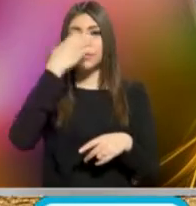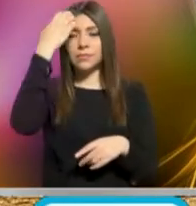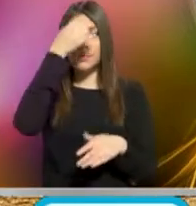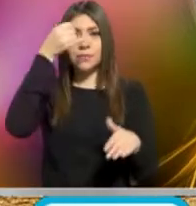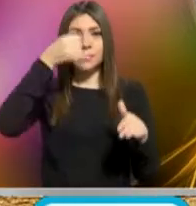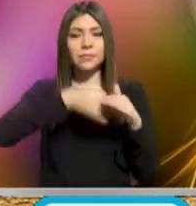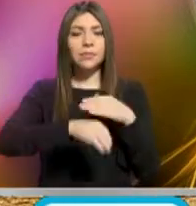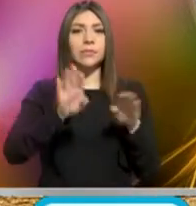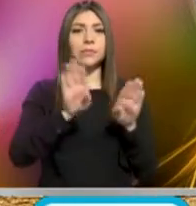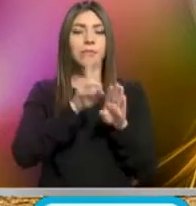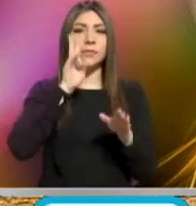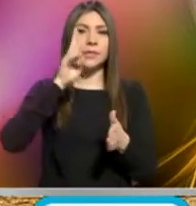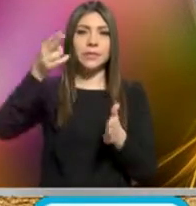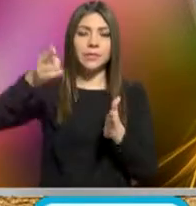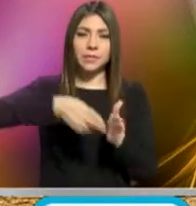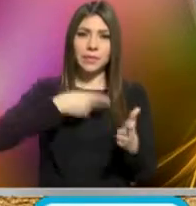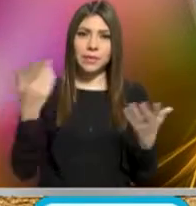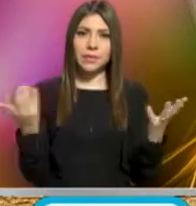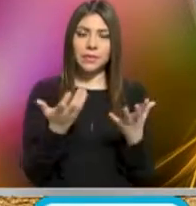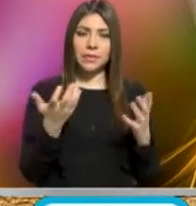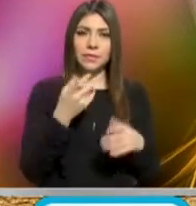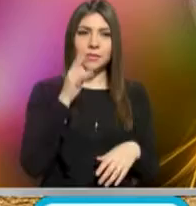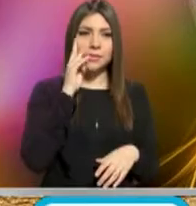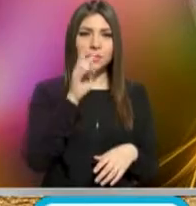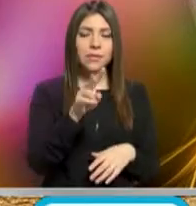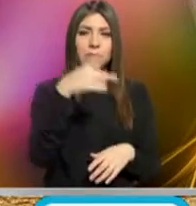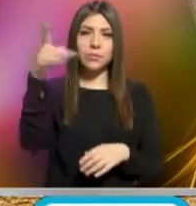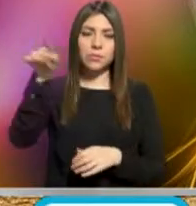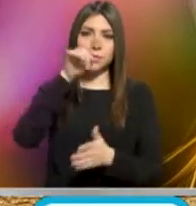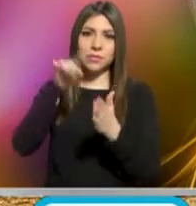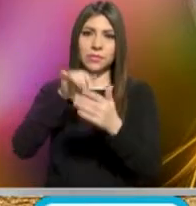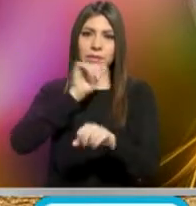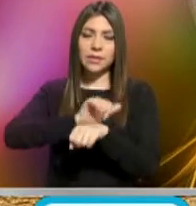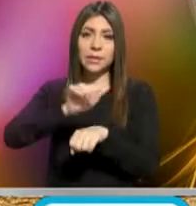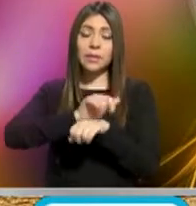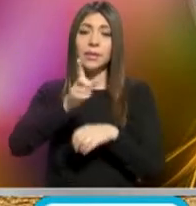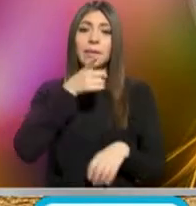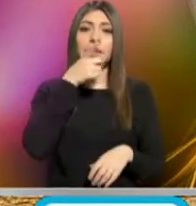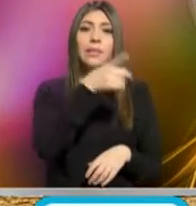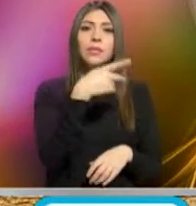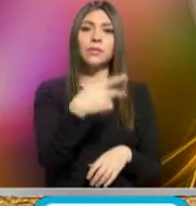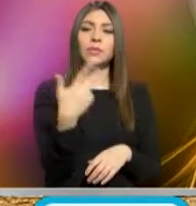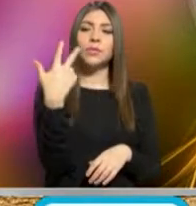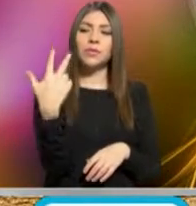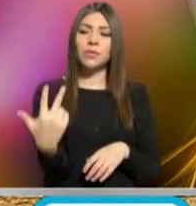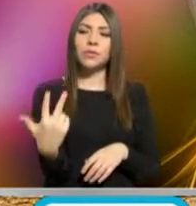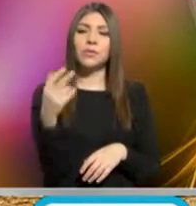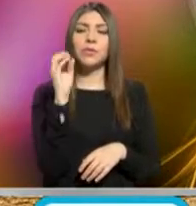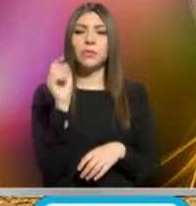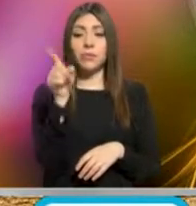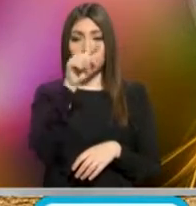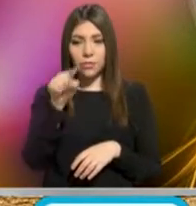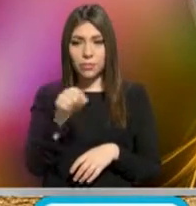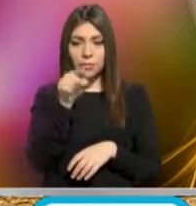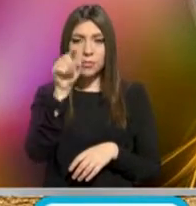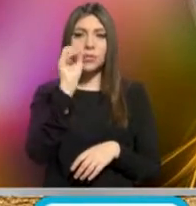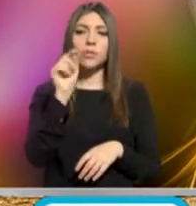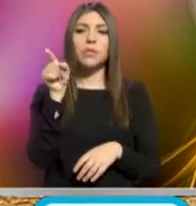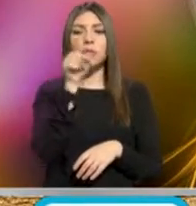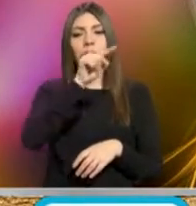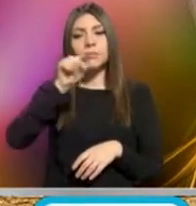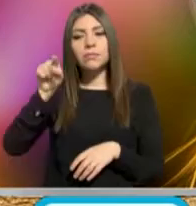análisis rúbrico que hacen en la zona de Argentina, nos dicen que este 8, este infinito, nos está diciendo de